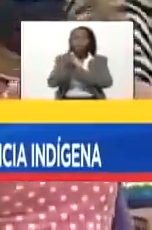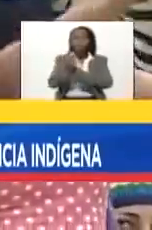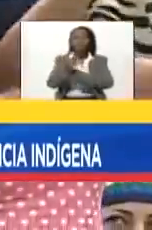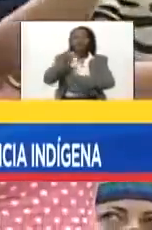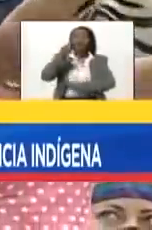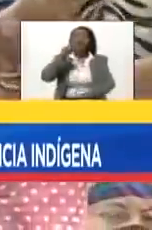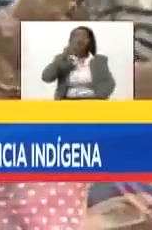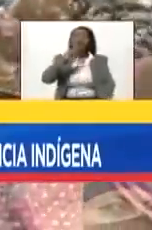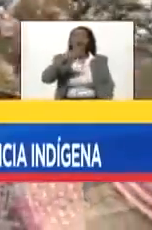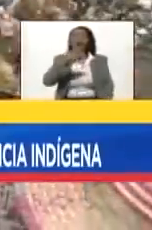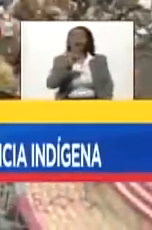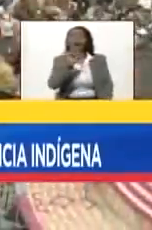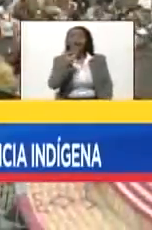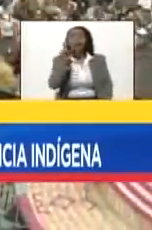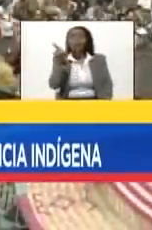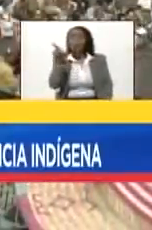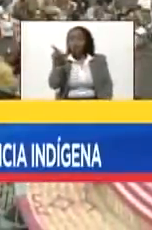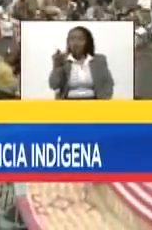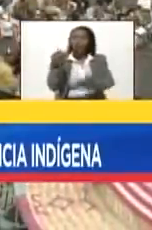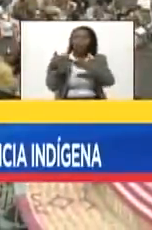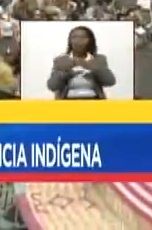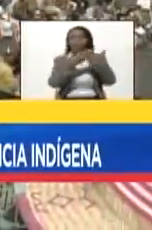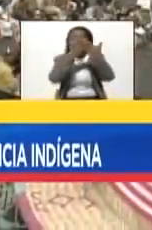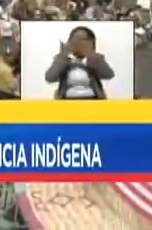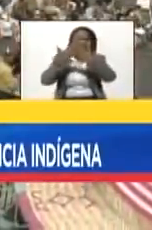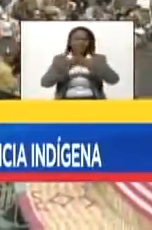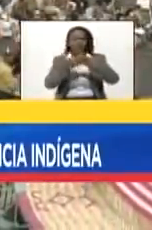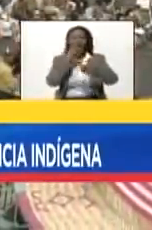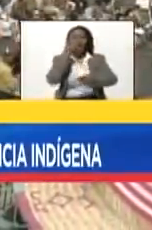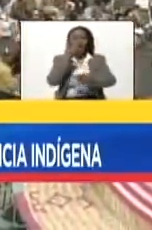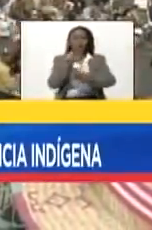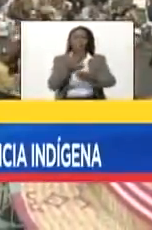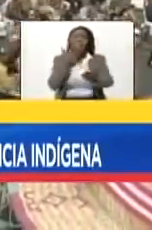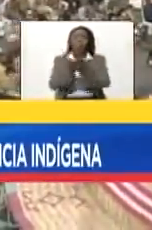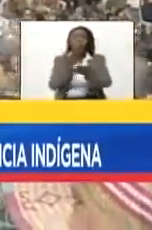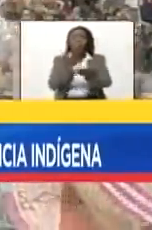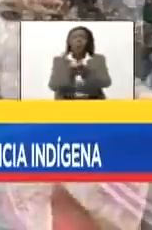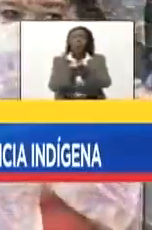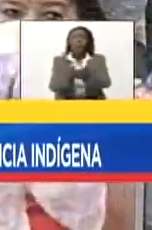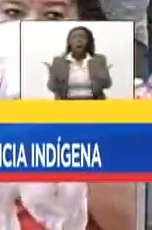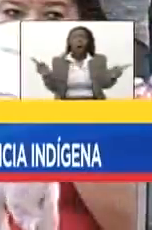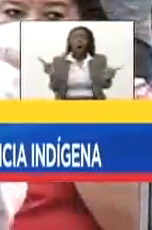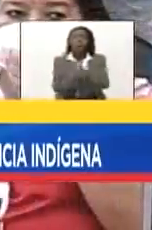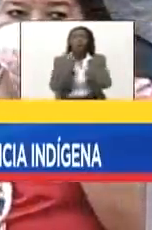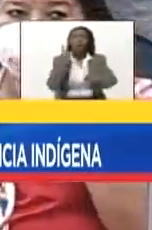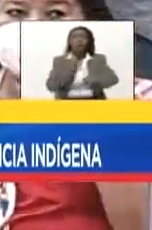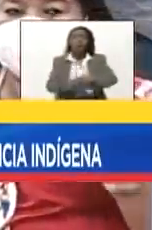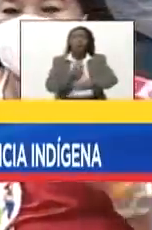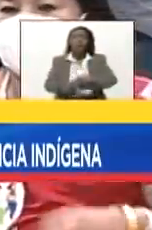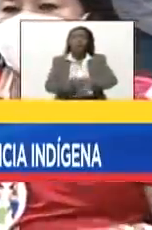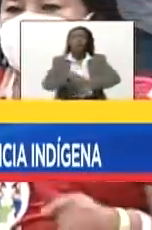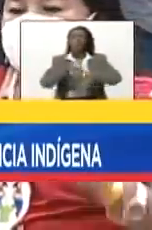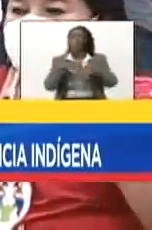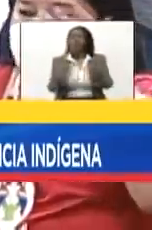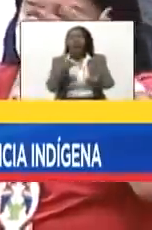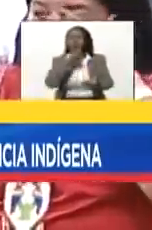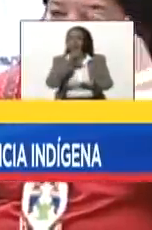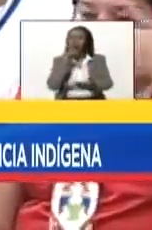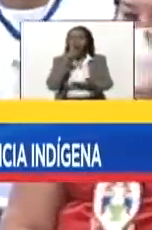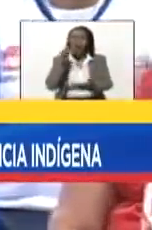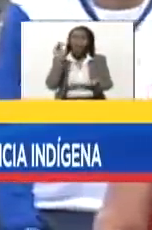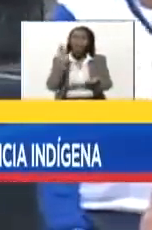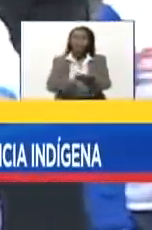Elí, tú me vas a estudiar y me vas a proponer en la brevedad qué nombre le